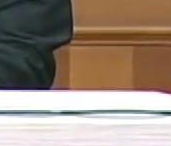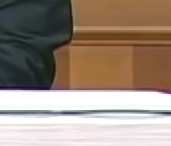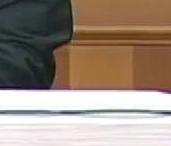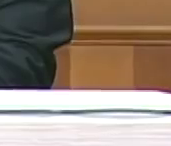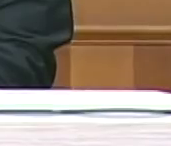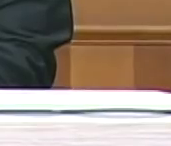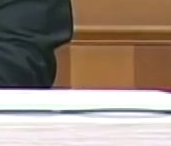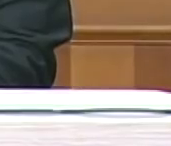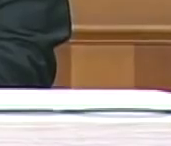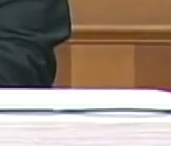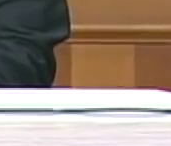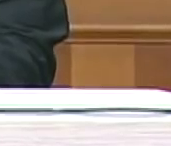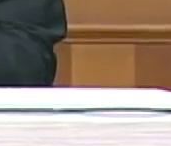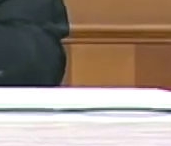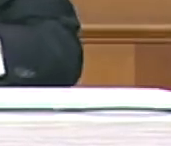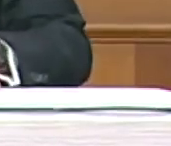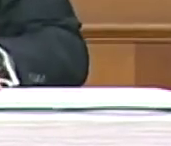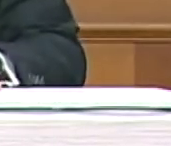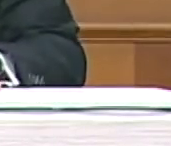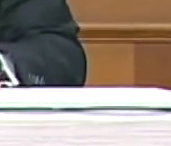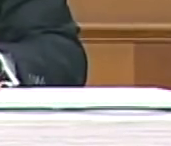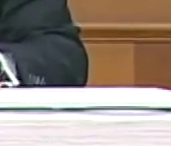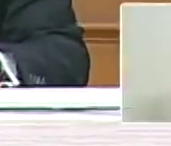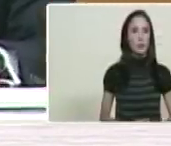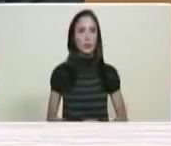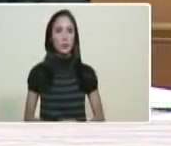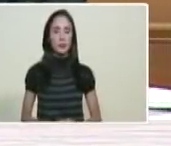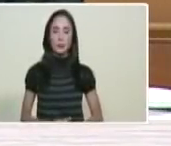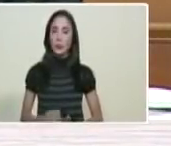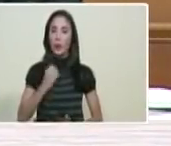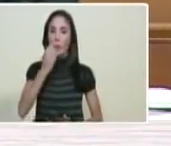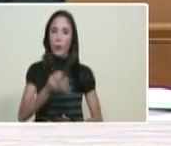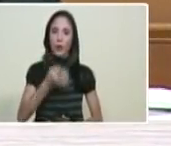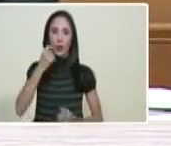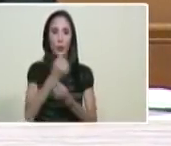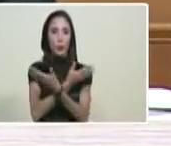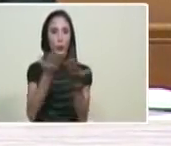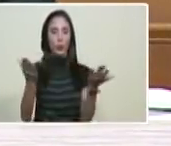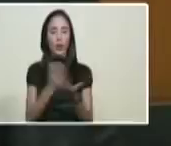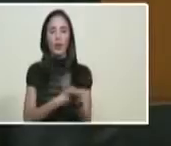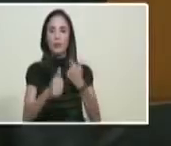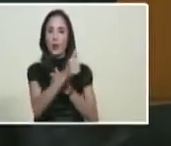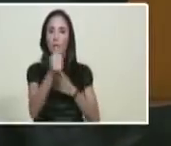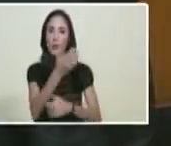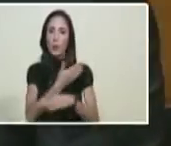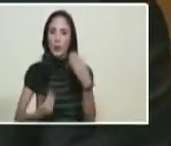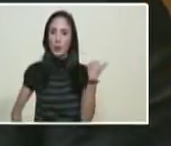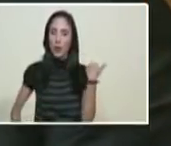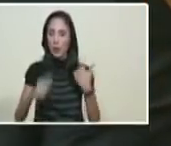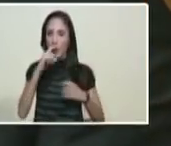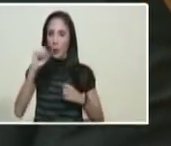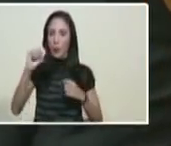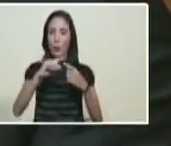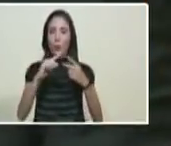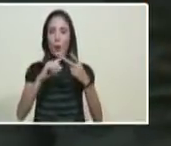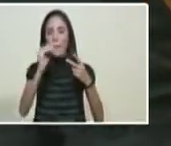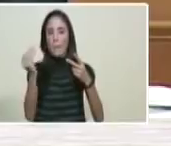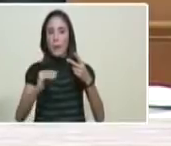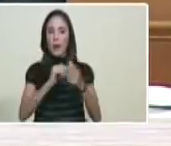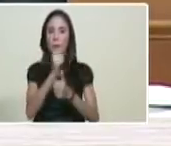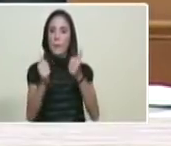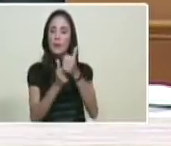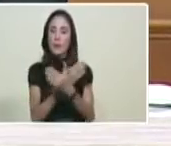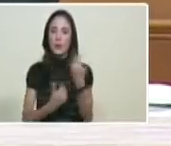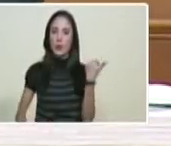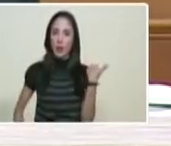señor vicepresidente sectorial de Economía, Tarela Samy, querido ministro, querida